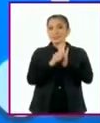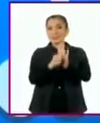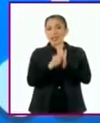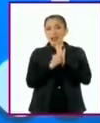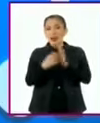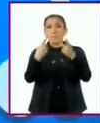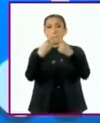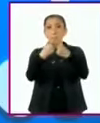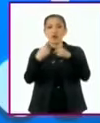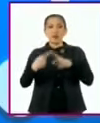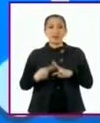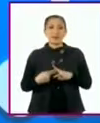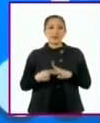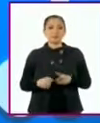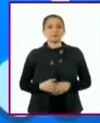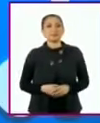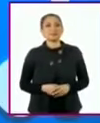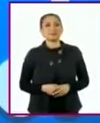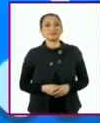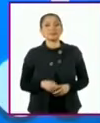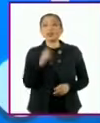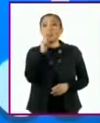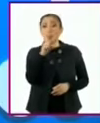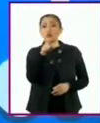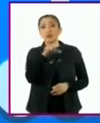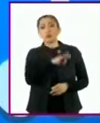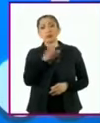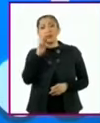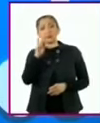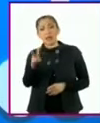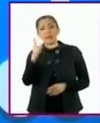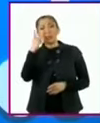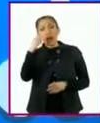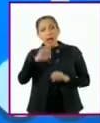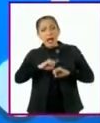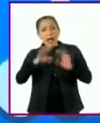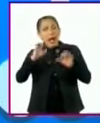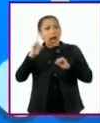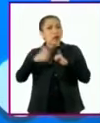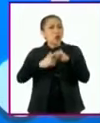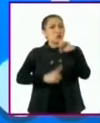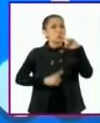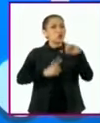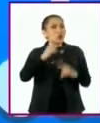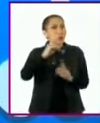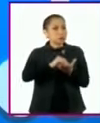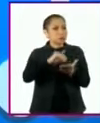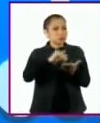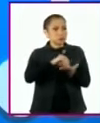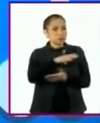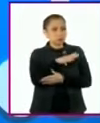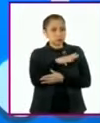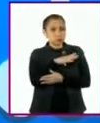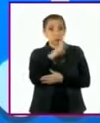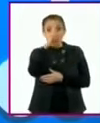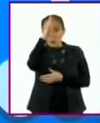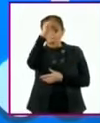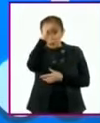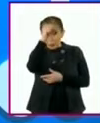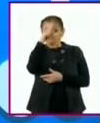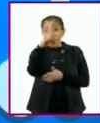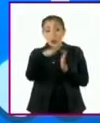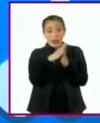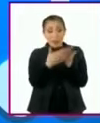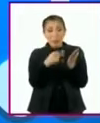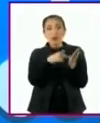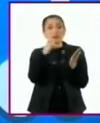de multiplicación y de división. También pueden consultarlo para aclarar las dudas que aún tengan. Recuerden que un